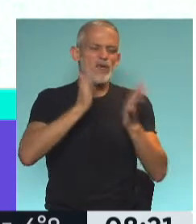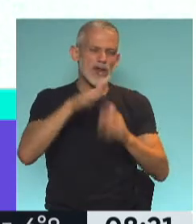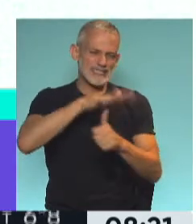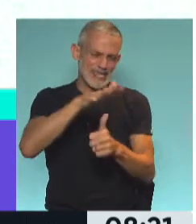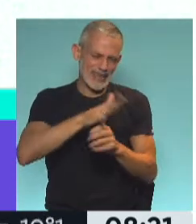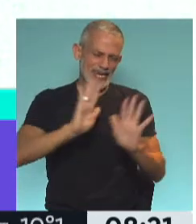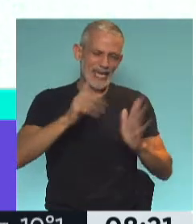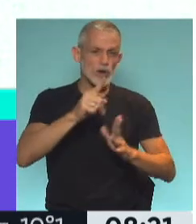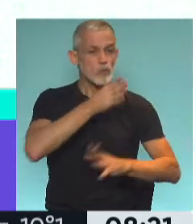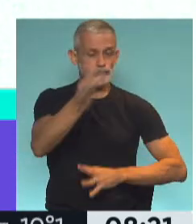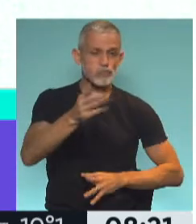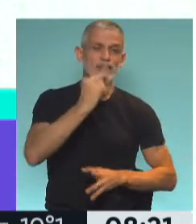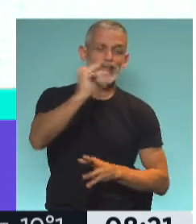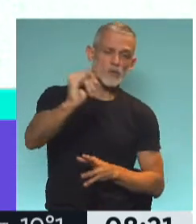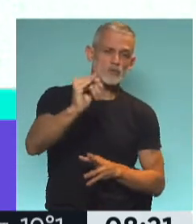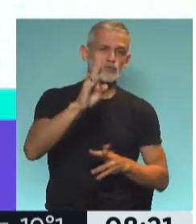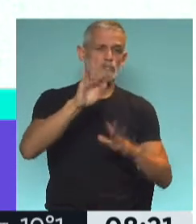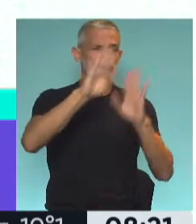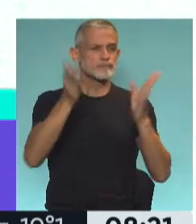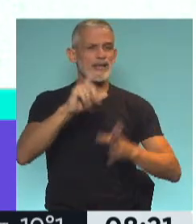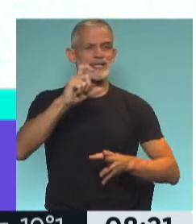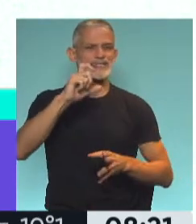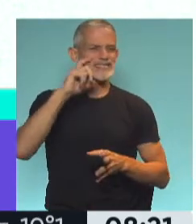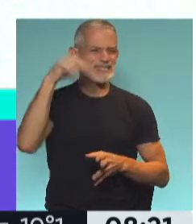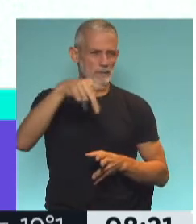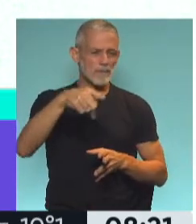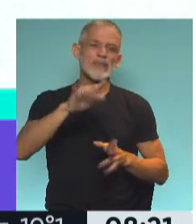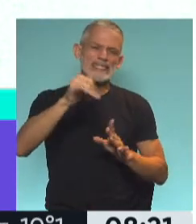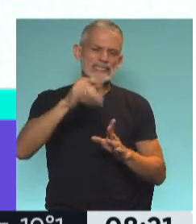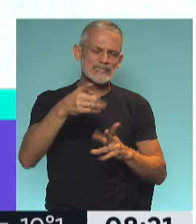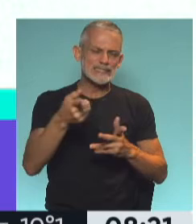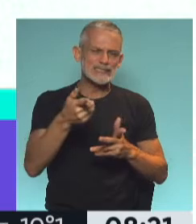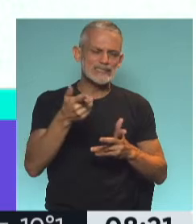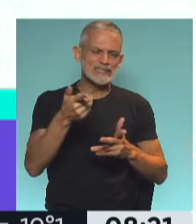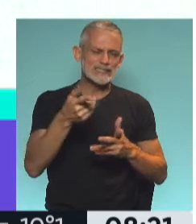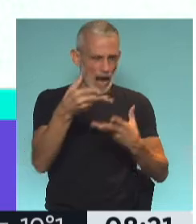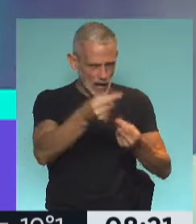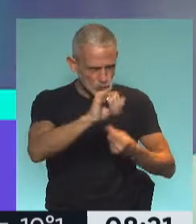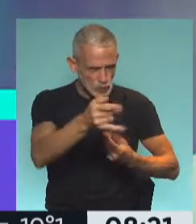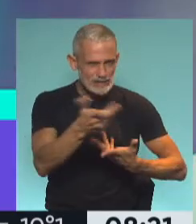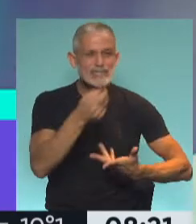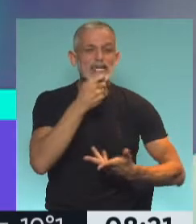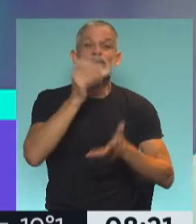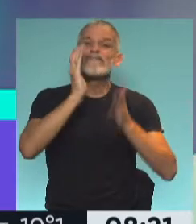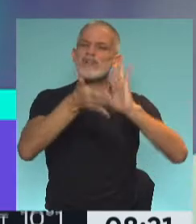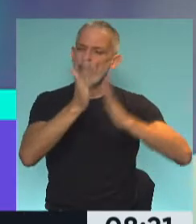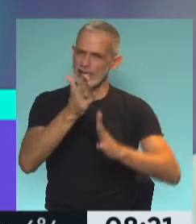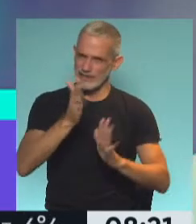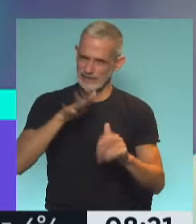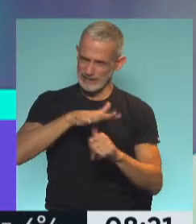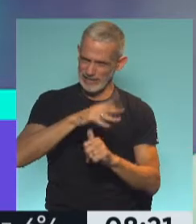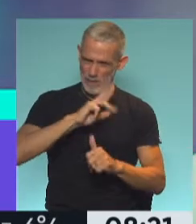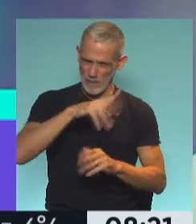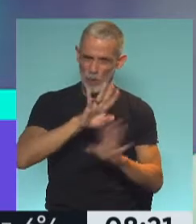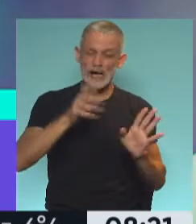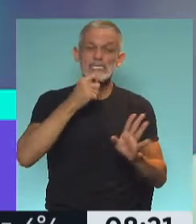Brindan, por ejemplo, vos vas, haces una denuncia en un centro de la mujer, sí, te van a dar la ayuda cuando se trata de violencia de género. Cuando